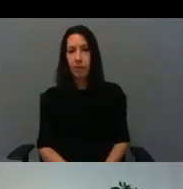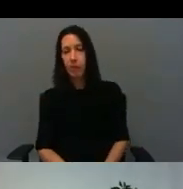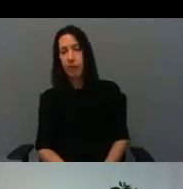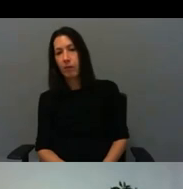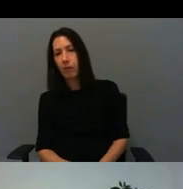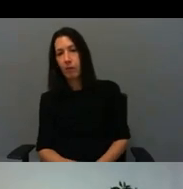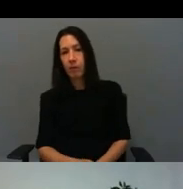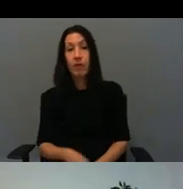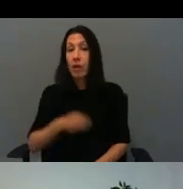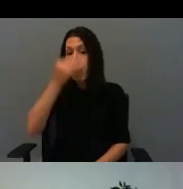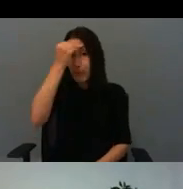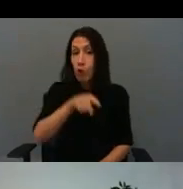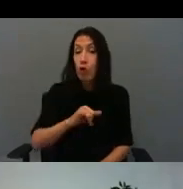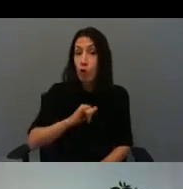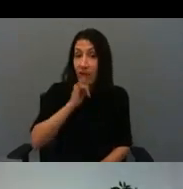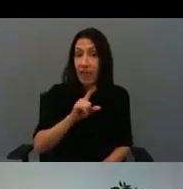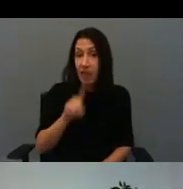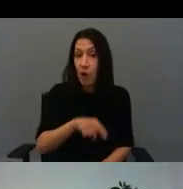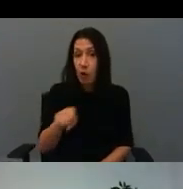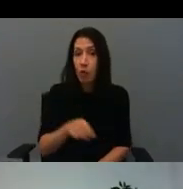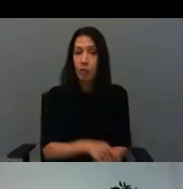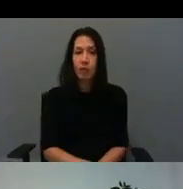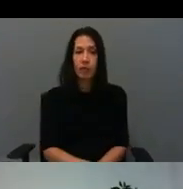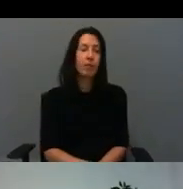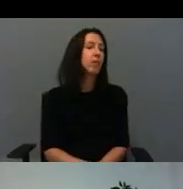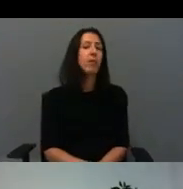¿Y crees que eso sería suficiente?